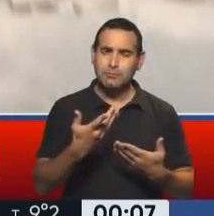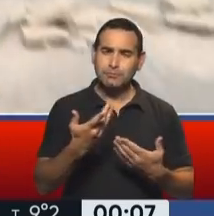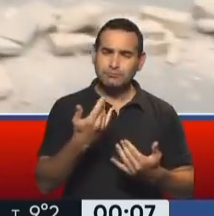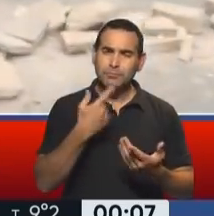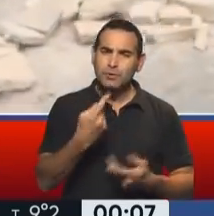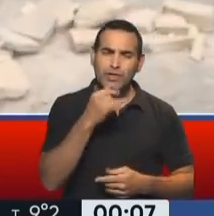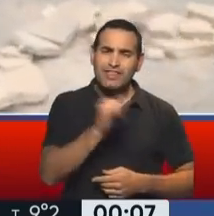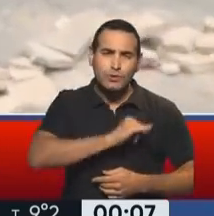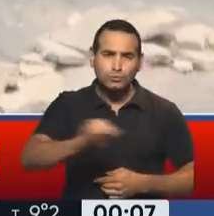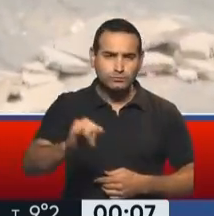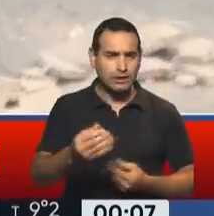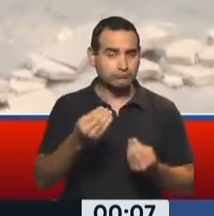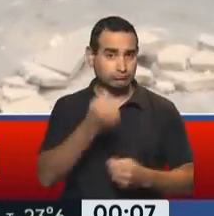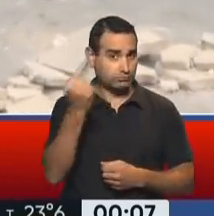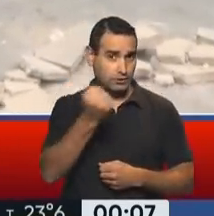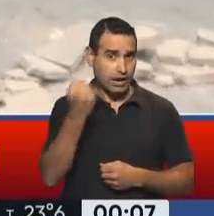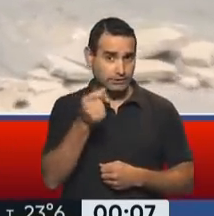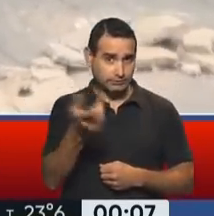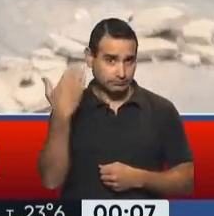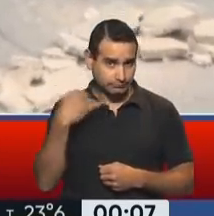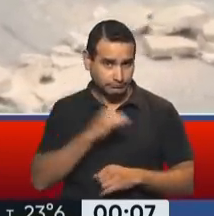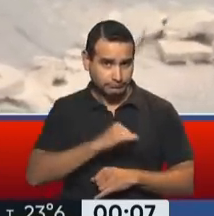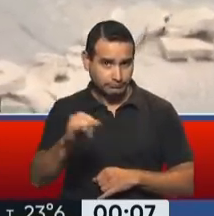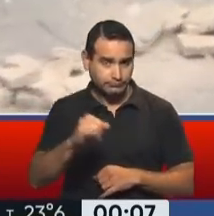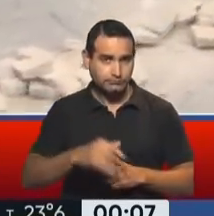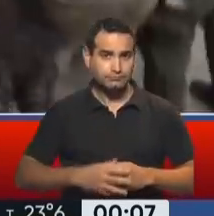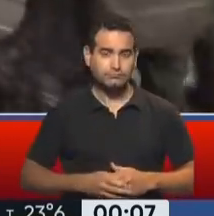esta denuncia tan importante que han hecho en las últimas horas?